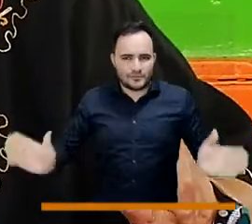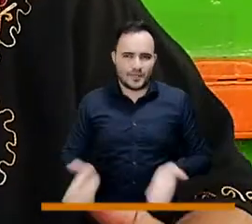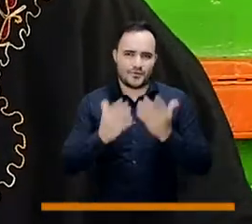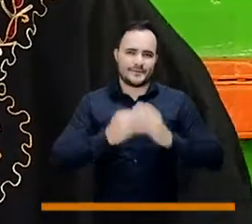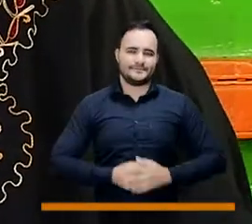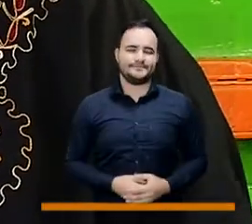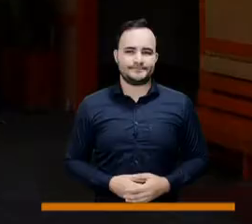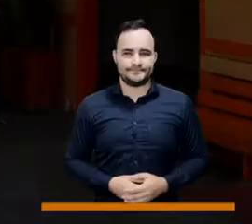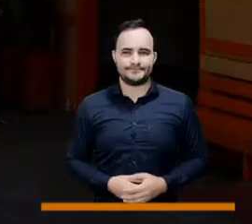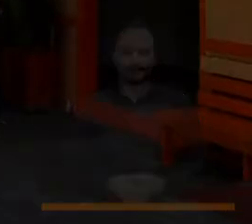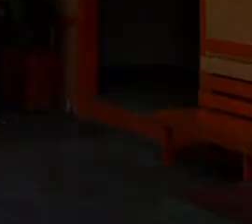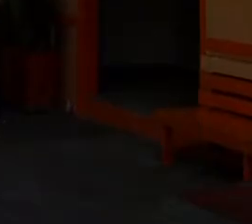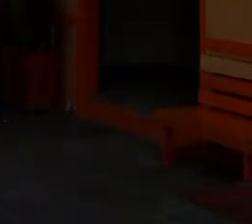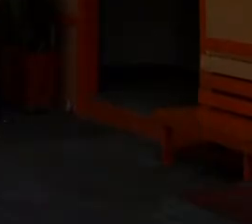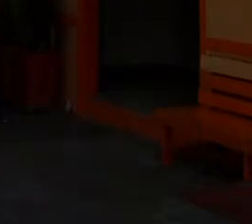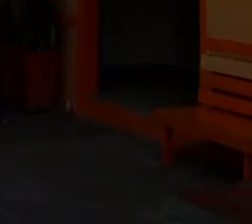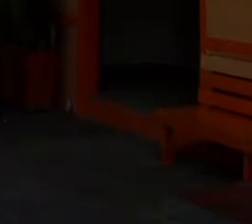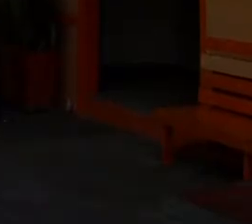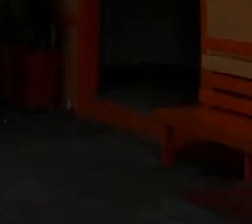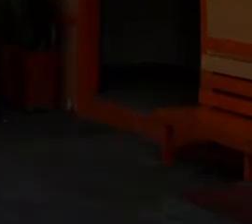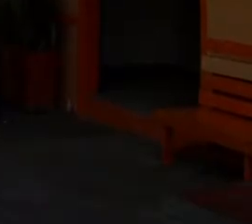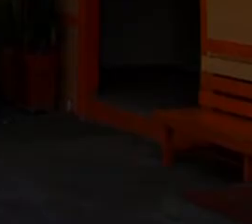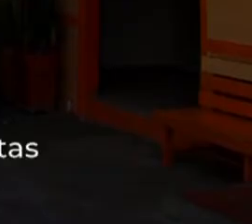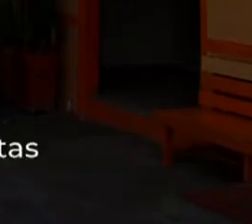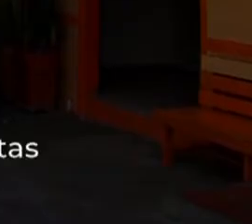que estamos viviendo.